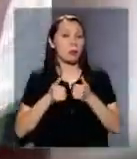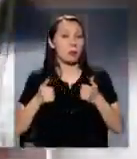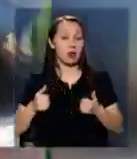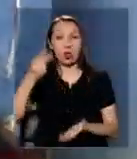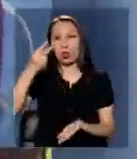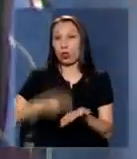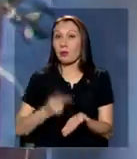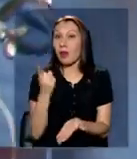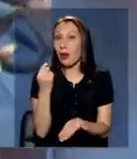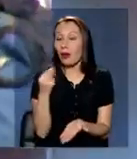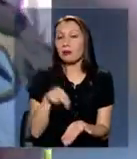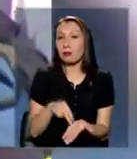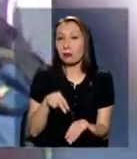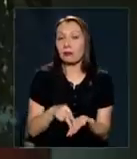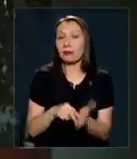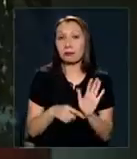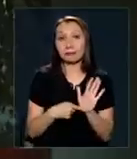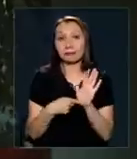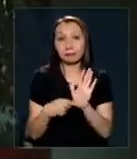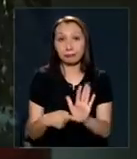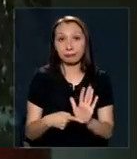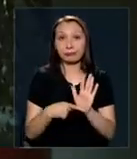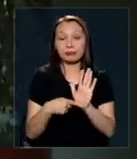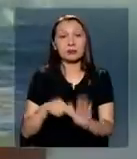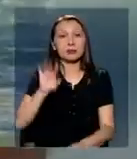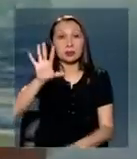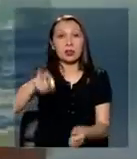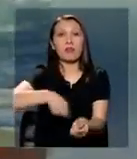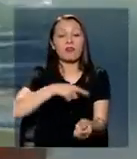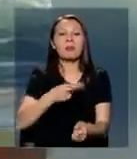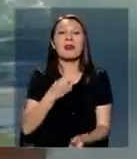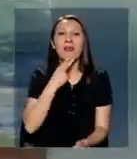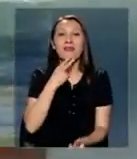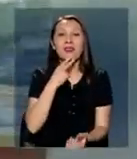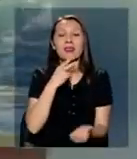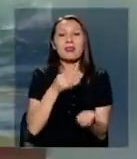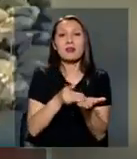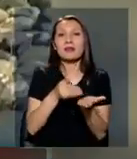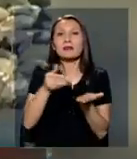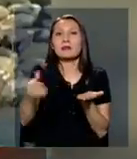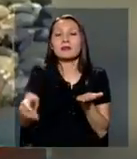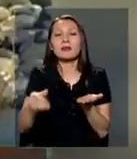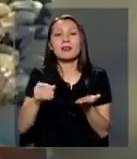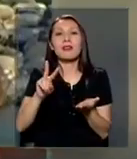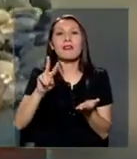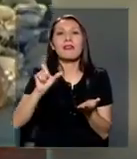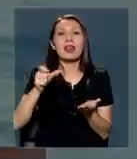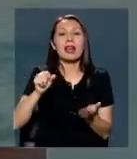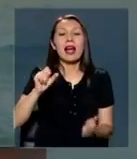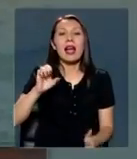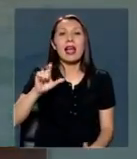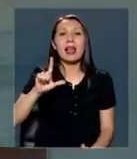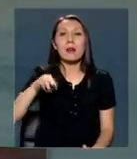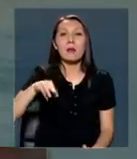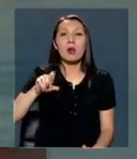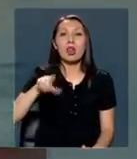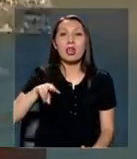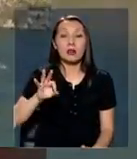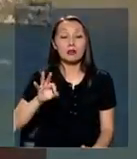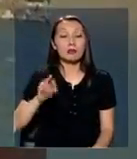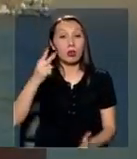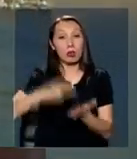Desde 2011 les hemos mostrado el caso de las 5 familias que viven en el sector rural de Vega El Molino. Ya en 2014